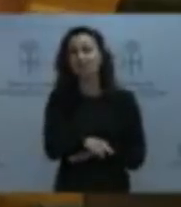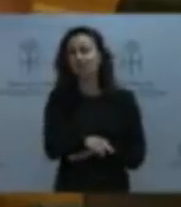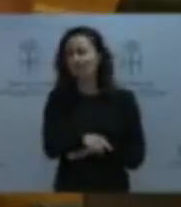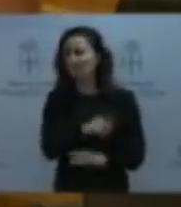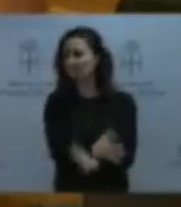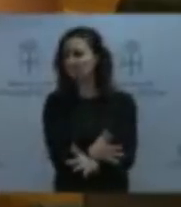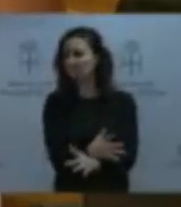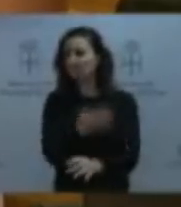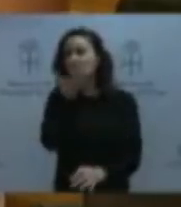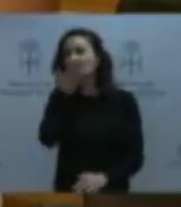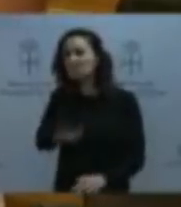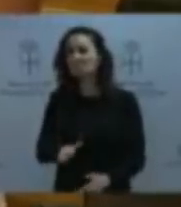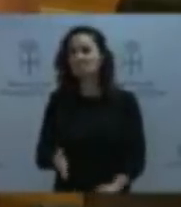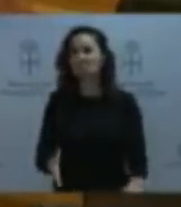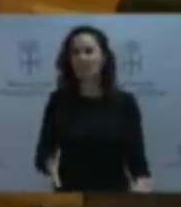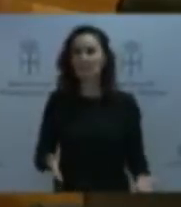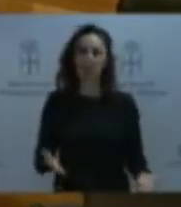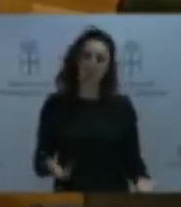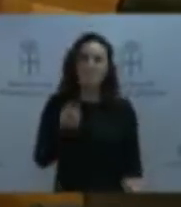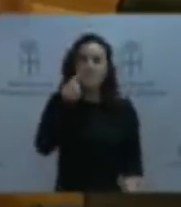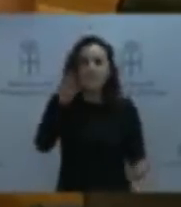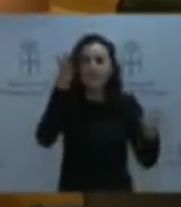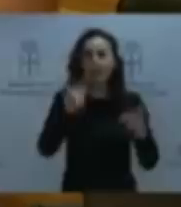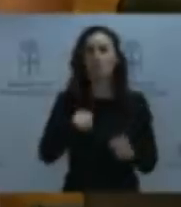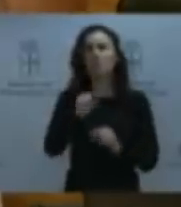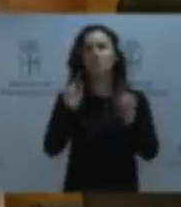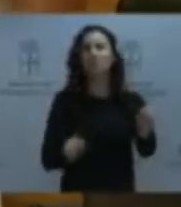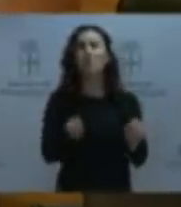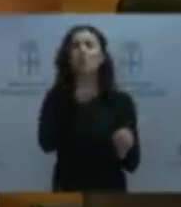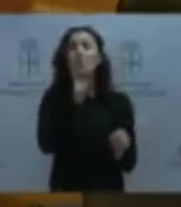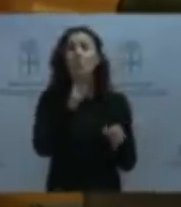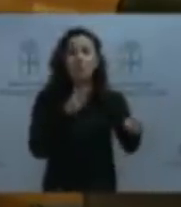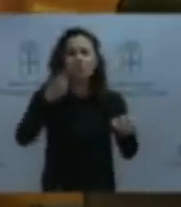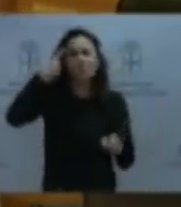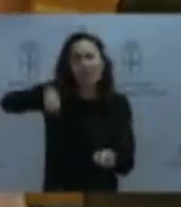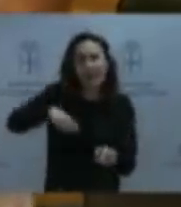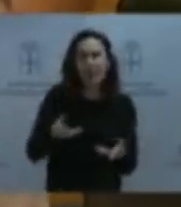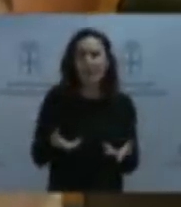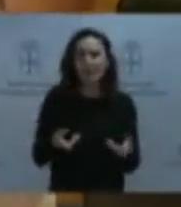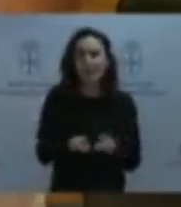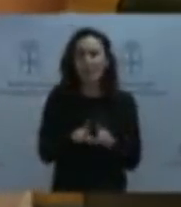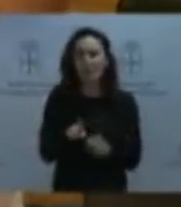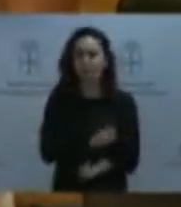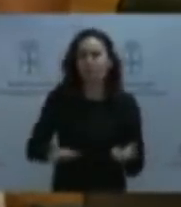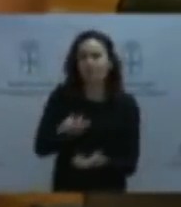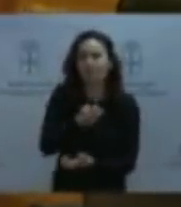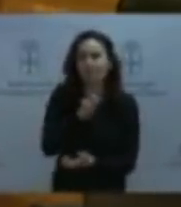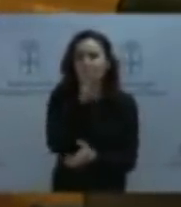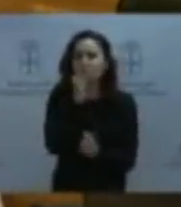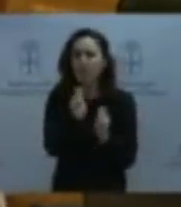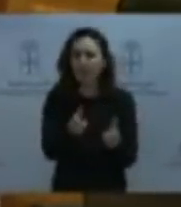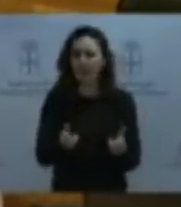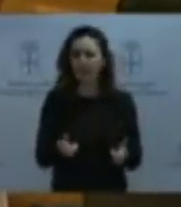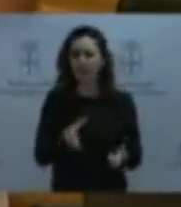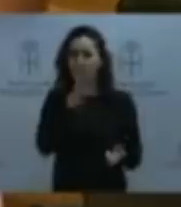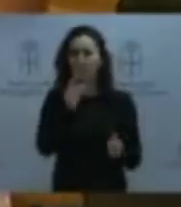Fíxese cómo planteé la pregunta, si é consciente del desbaraxuste que causa, porque yo, según vi la noticia, yo mesmo